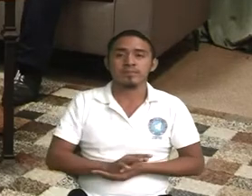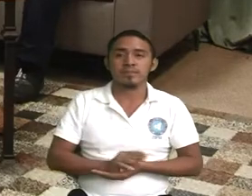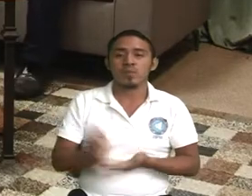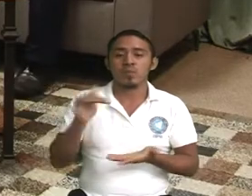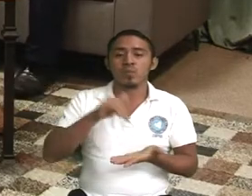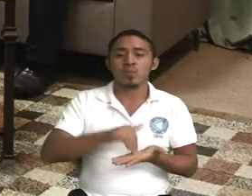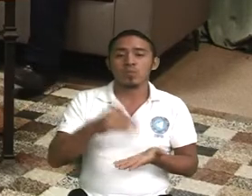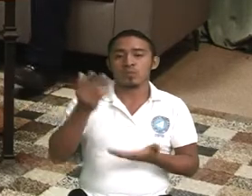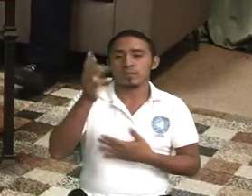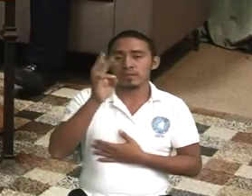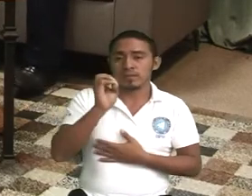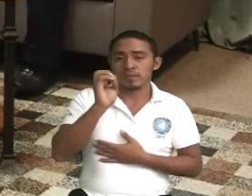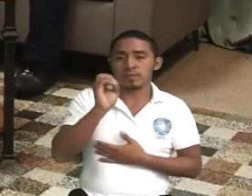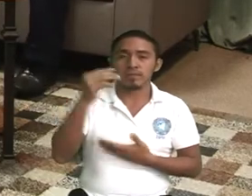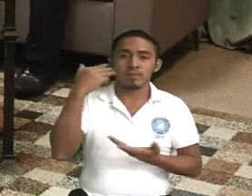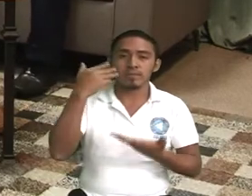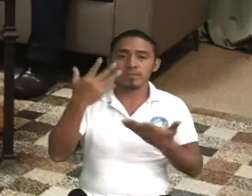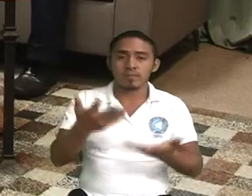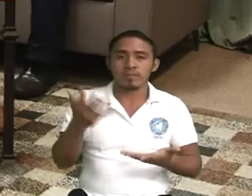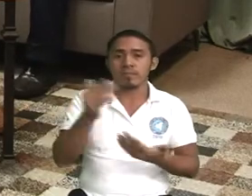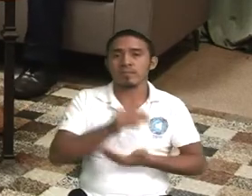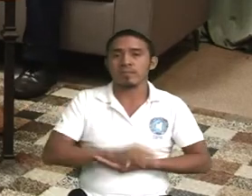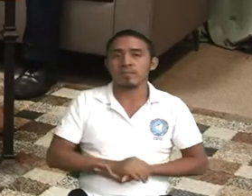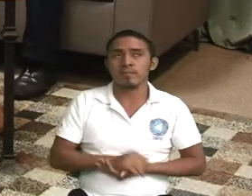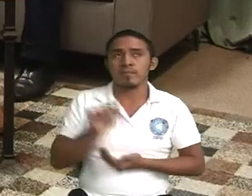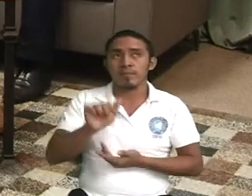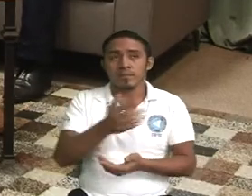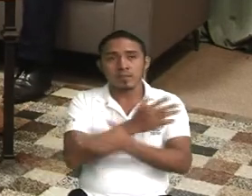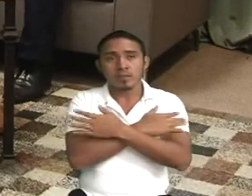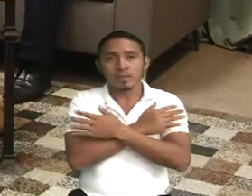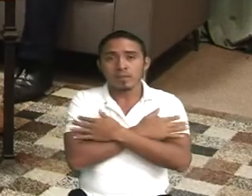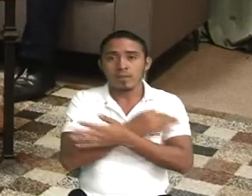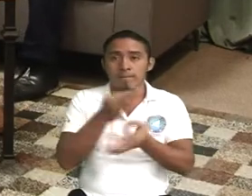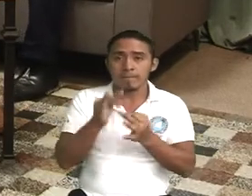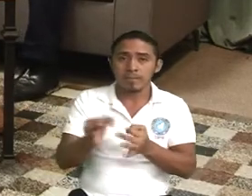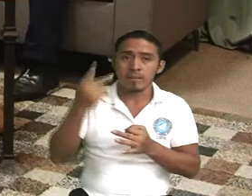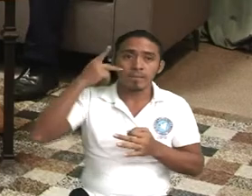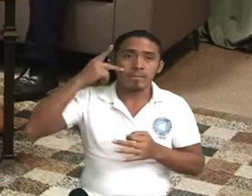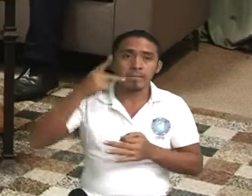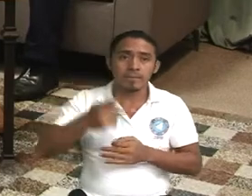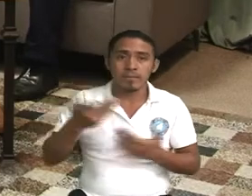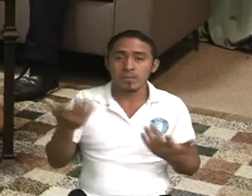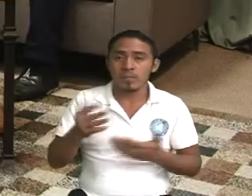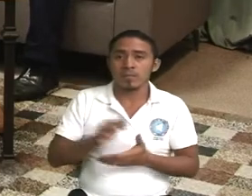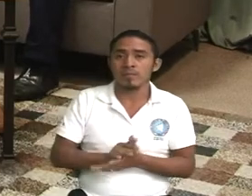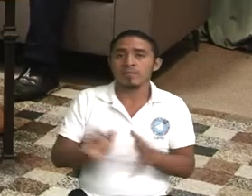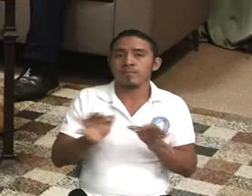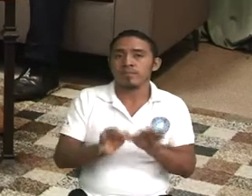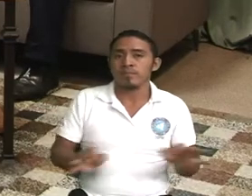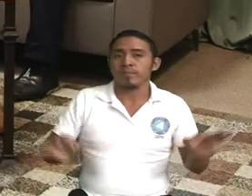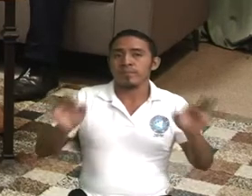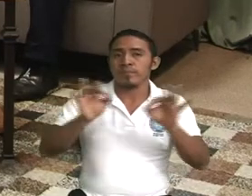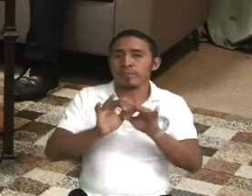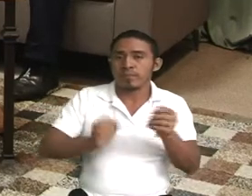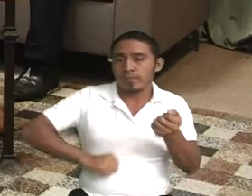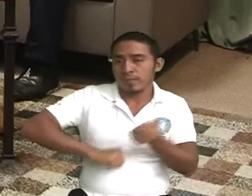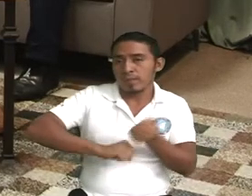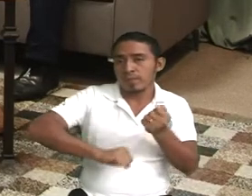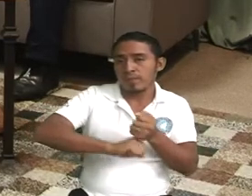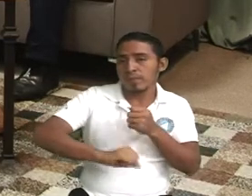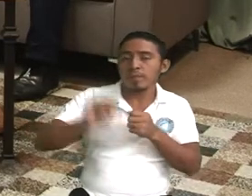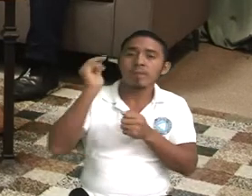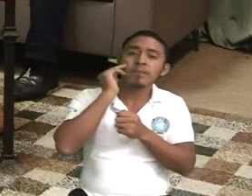30 de mayo más en el que saludamos y reconocemos el valioso aporte de las